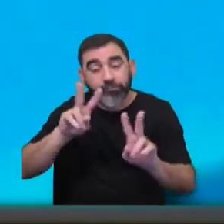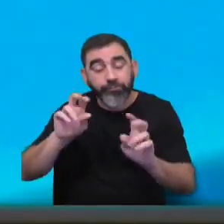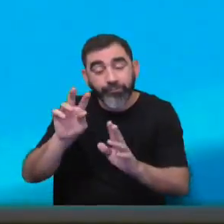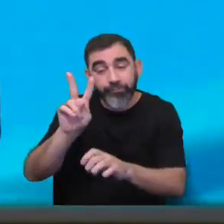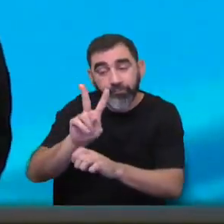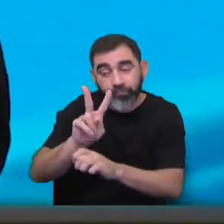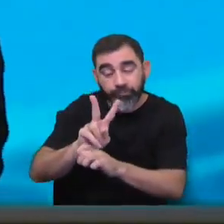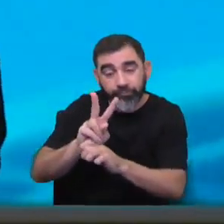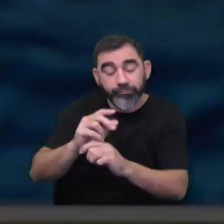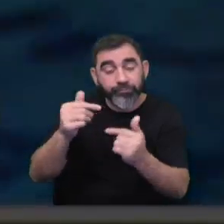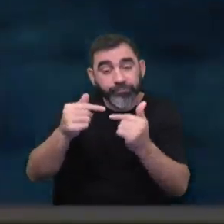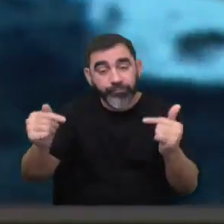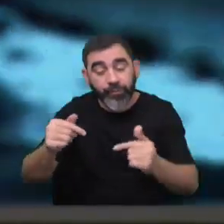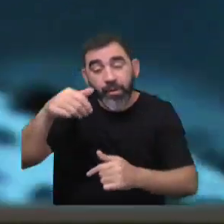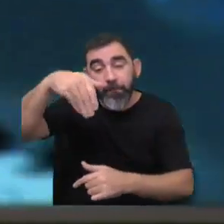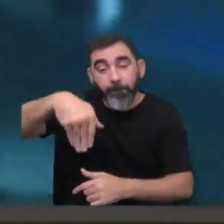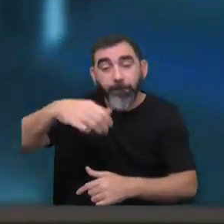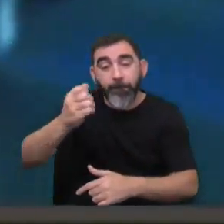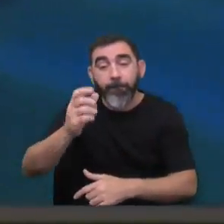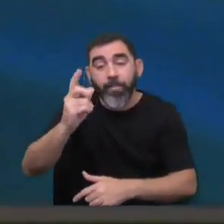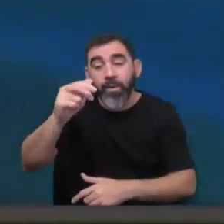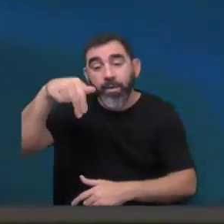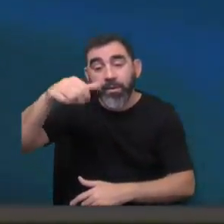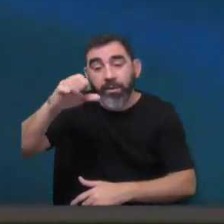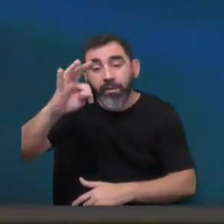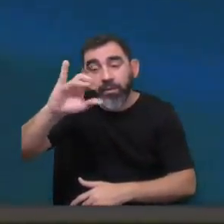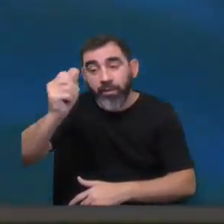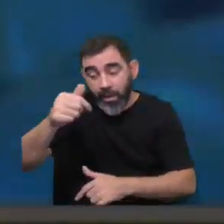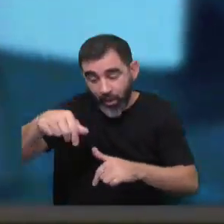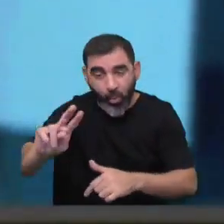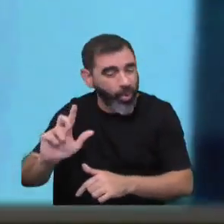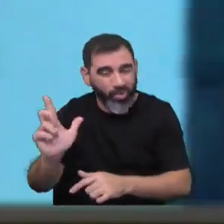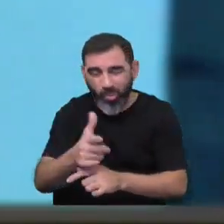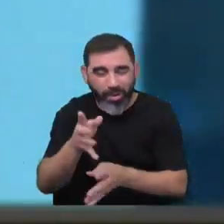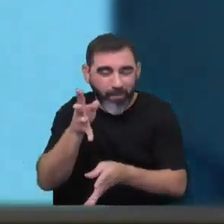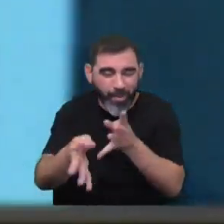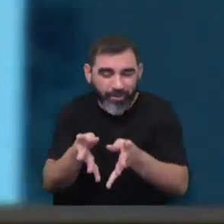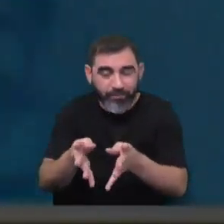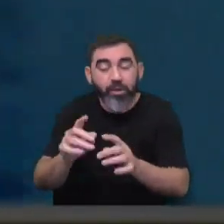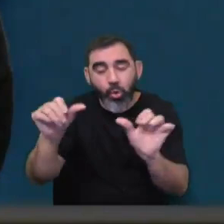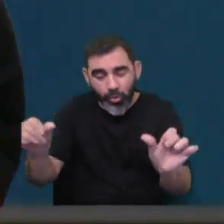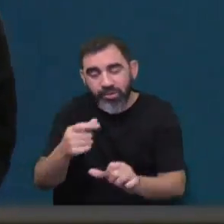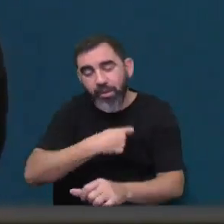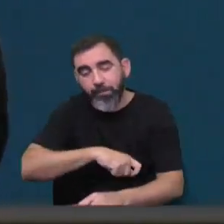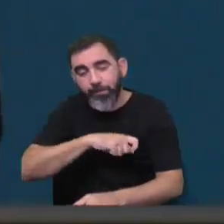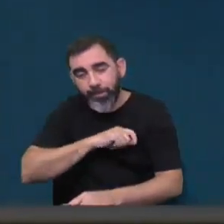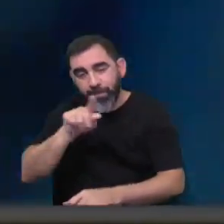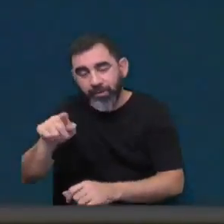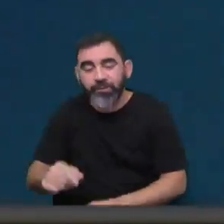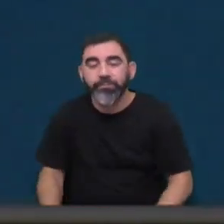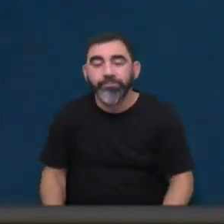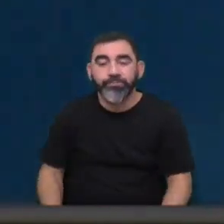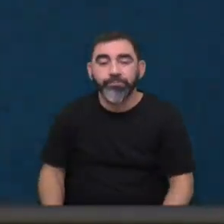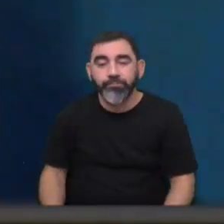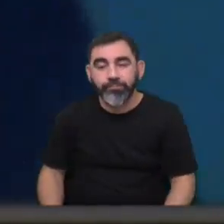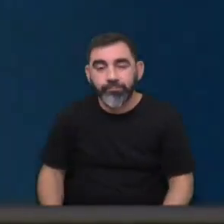propiedades magnéticas, eso lleva equipamiento muy avanzado que lamentablemente no tenemos en nuestro país. Las hice ahí en la Universidad de Valencia, bueno, las estamos haciendo de hecho porque es